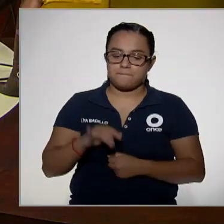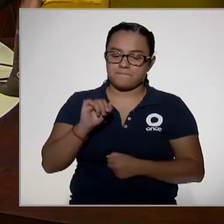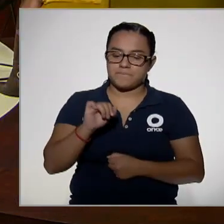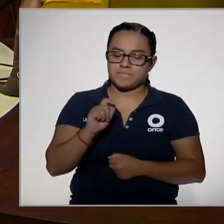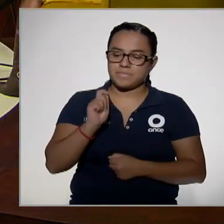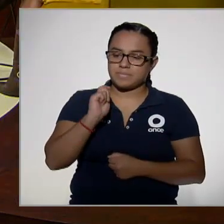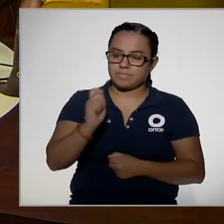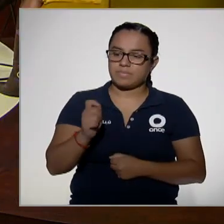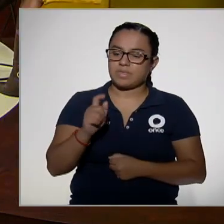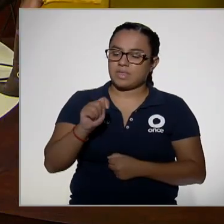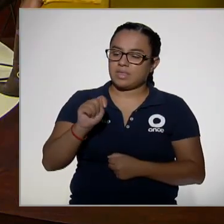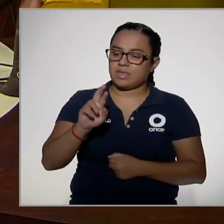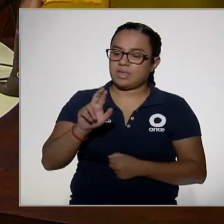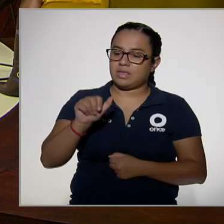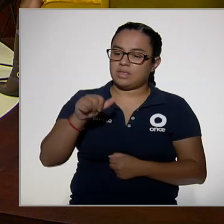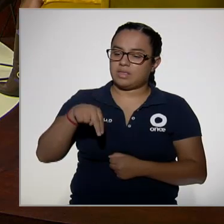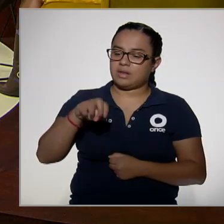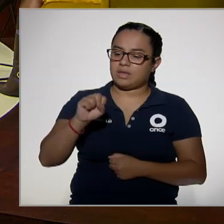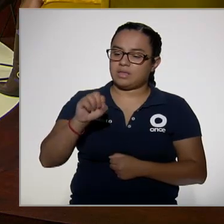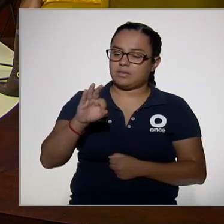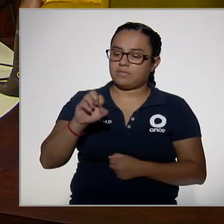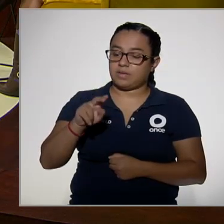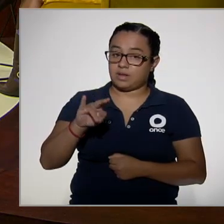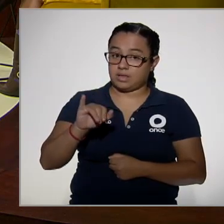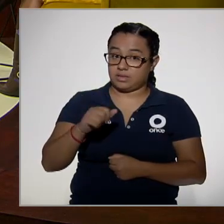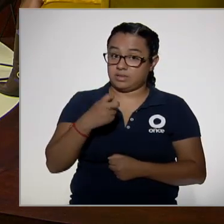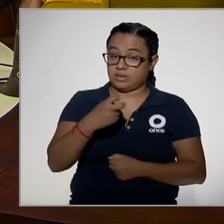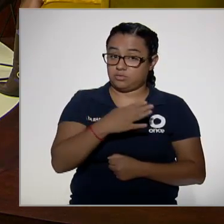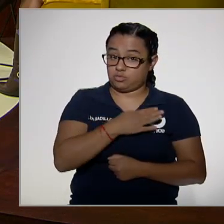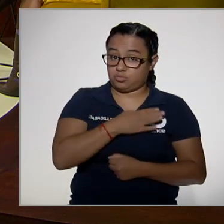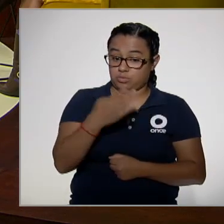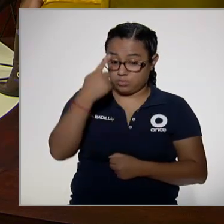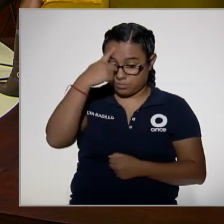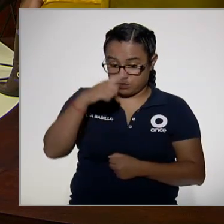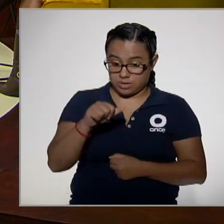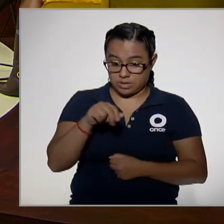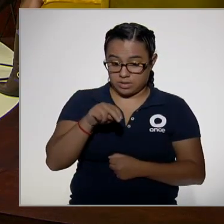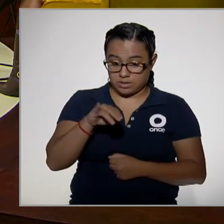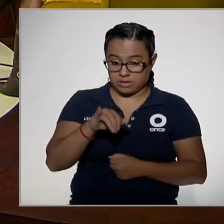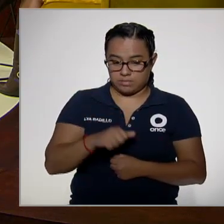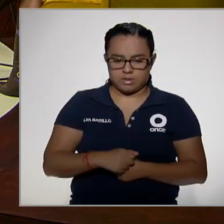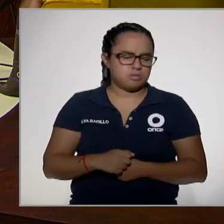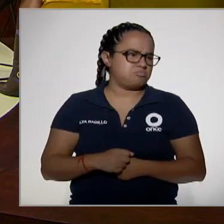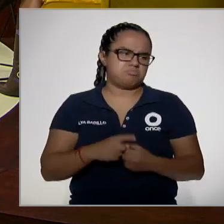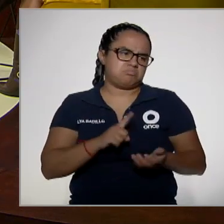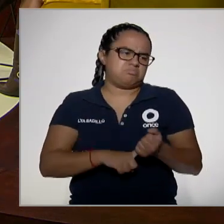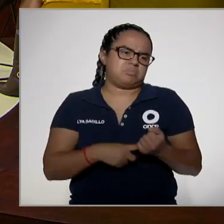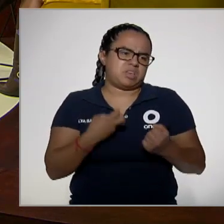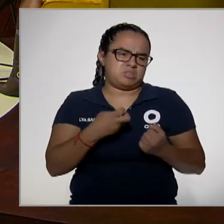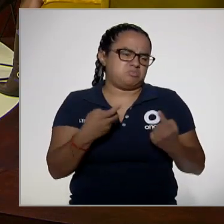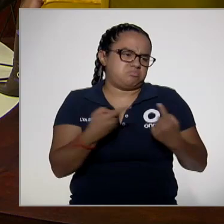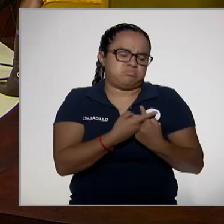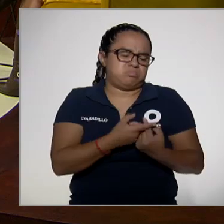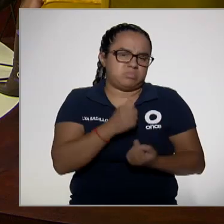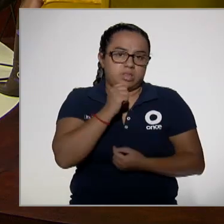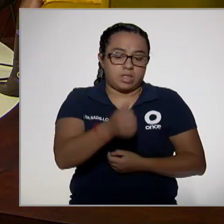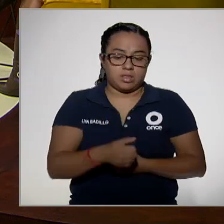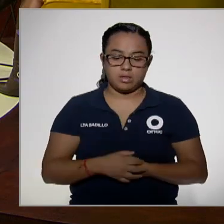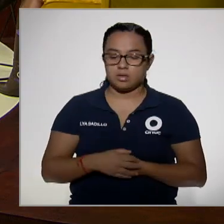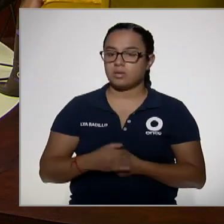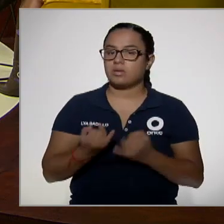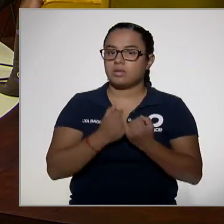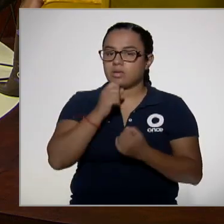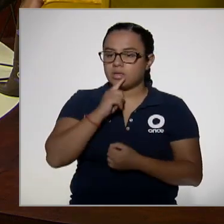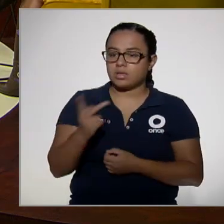sobre el factor de transferencia que sí es bueno para la anemia no tiene nada que ver nos preguntan sobre